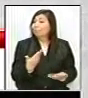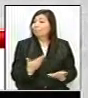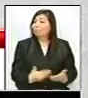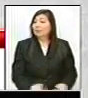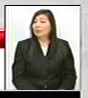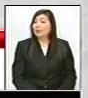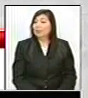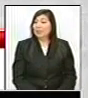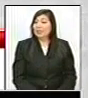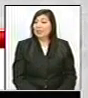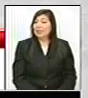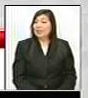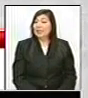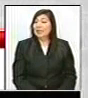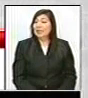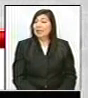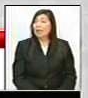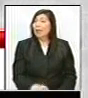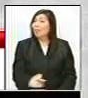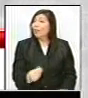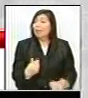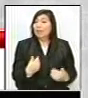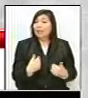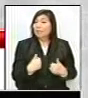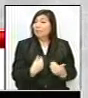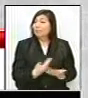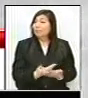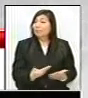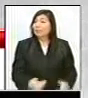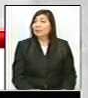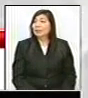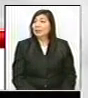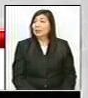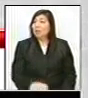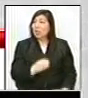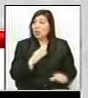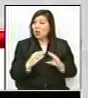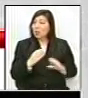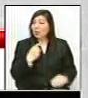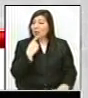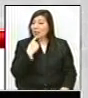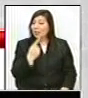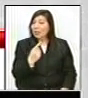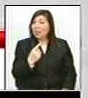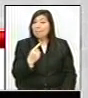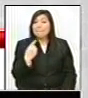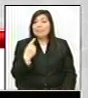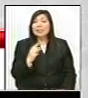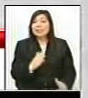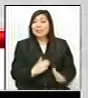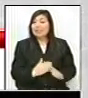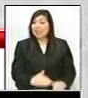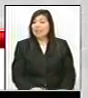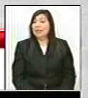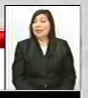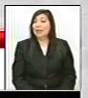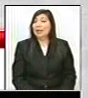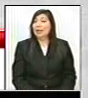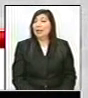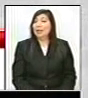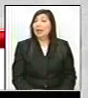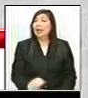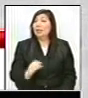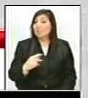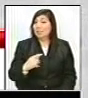detalles. No se ha tenido en cuenta que en la conversación dice, del Santa. Y el señor